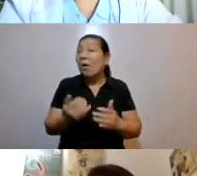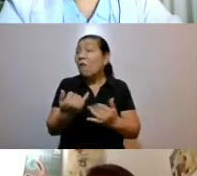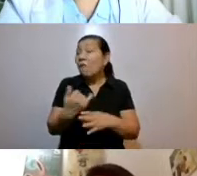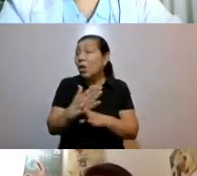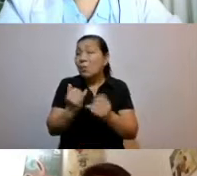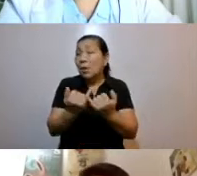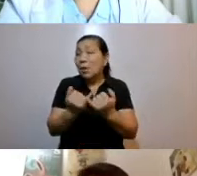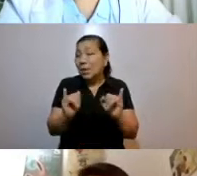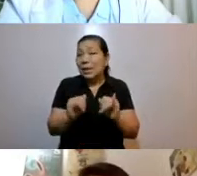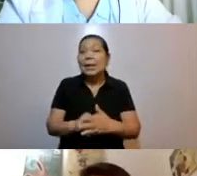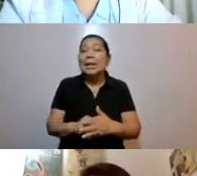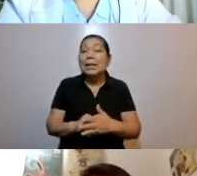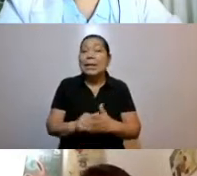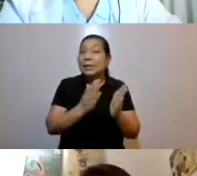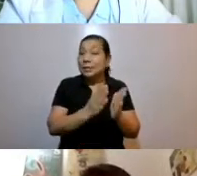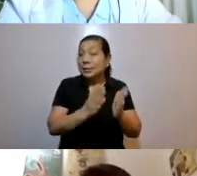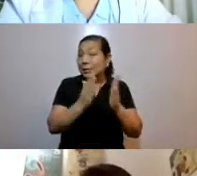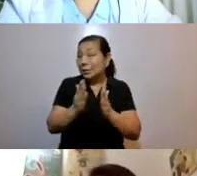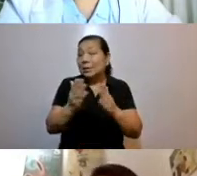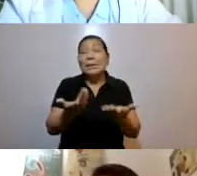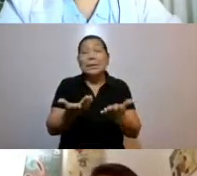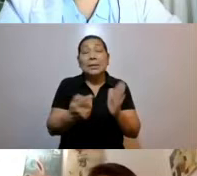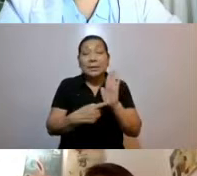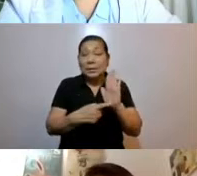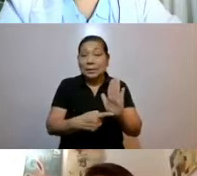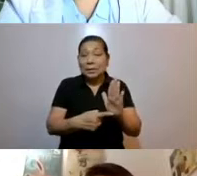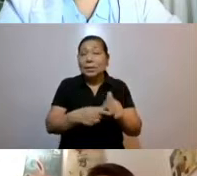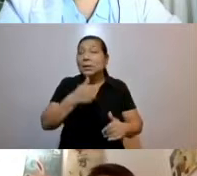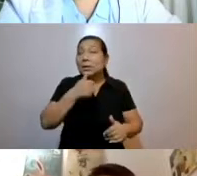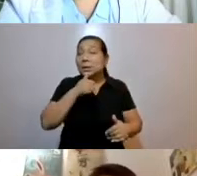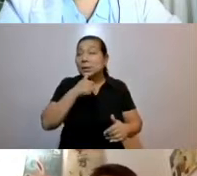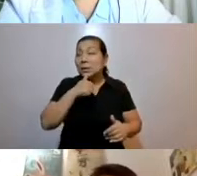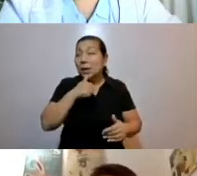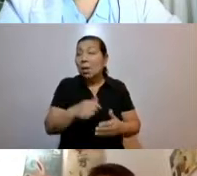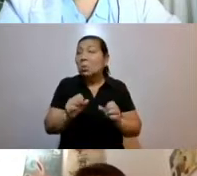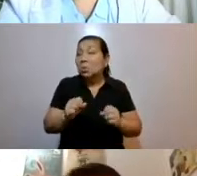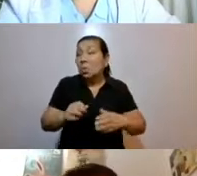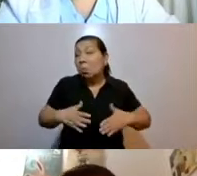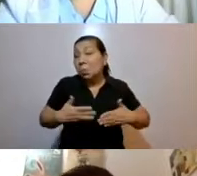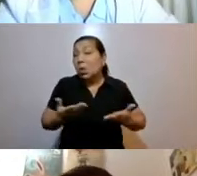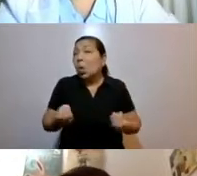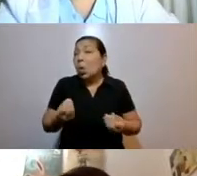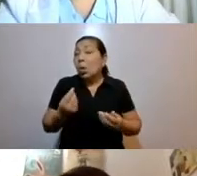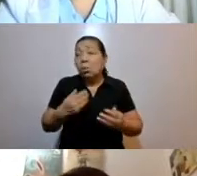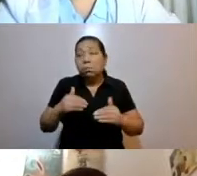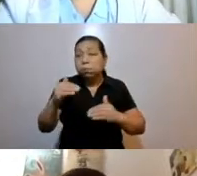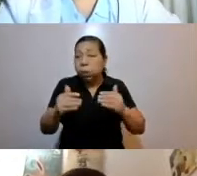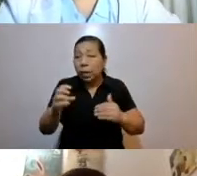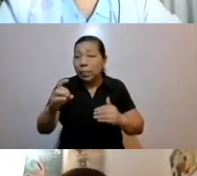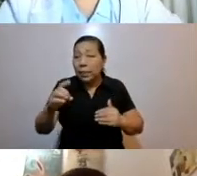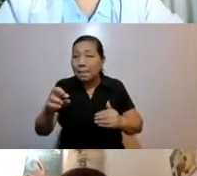Independientemente de la fase en la que esto ocurra, la presencia de dolor, ¿no? Podría ser lo que llamamos dispareunia, tanto